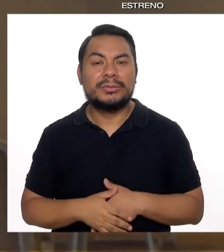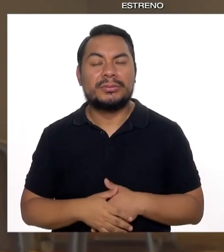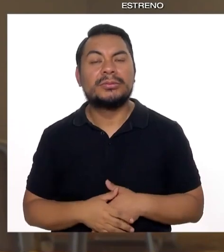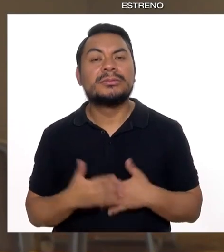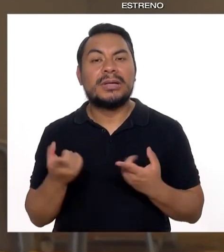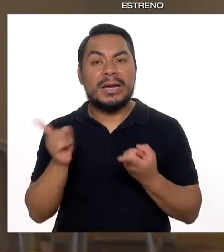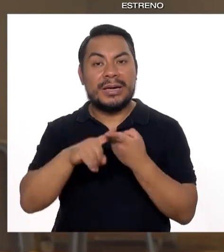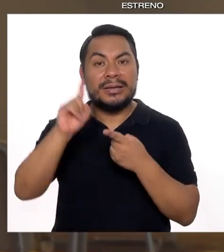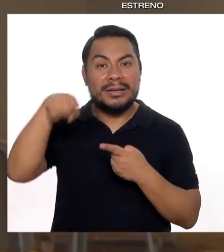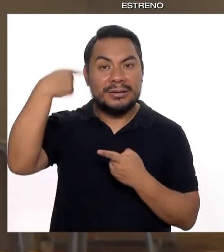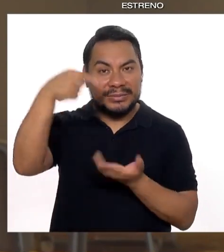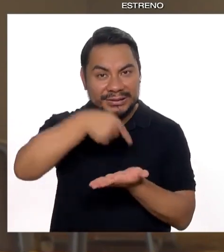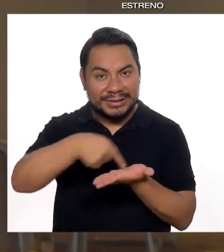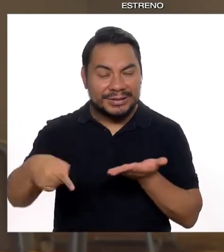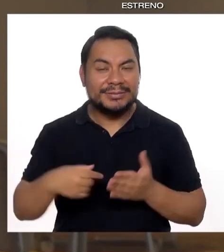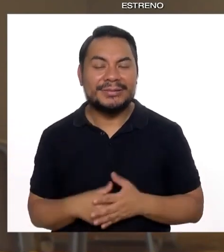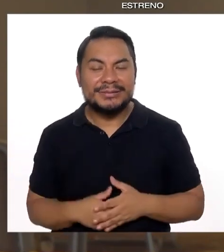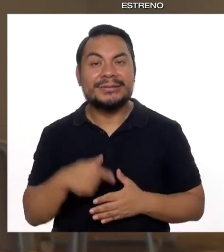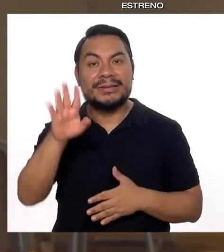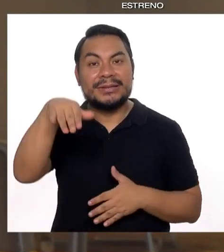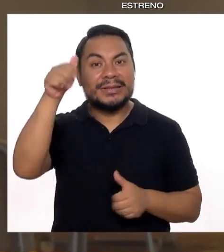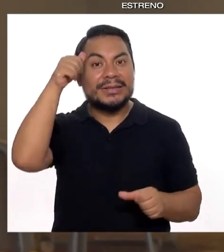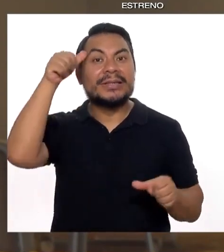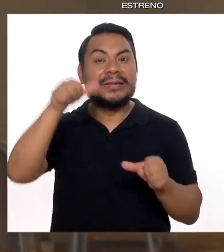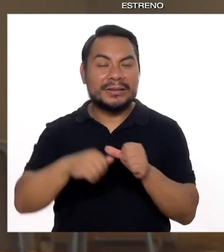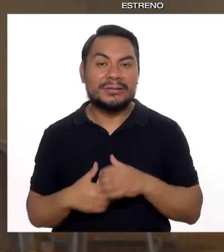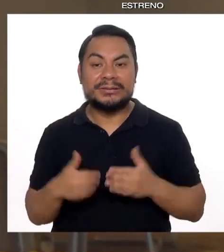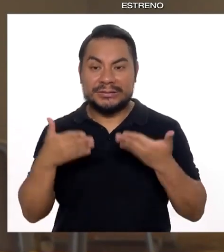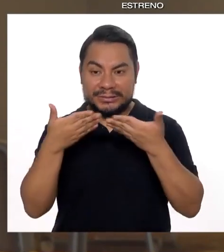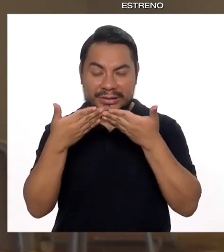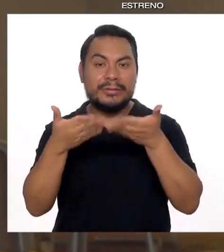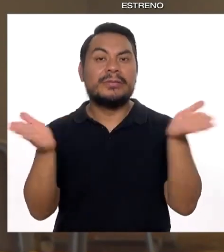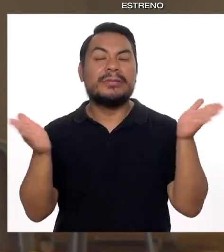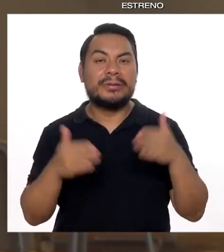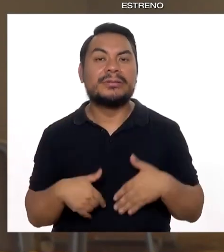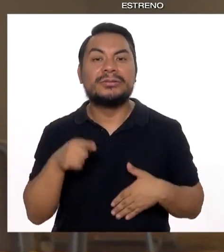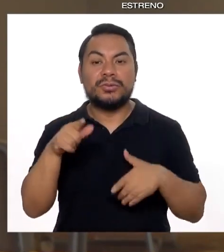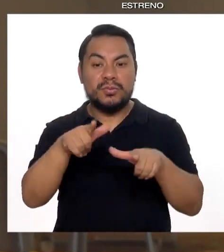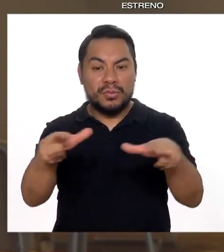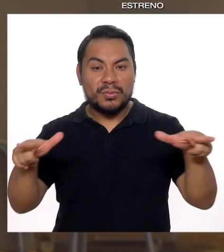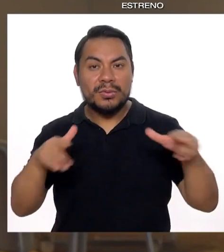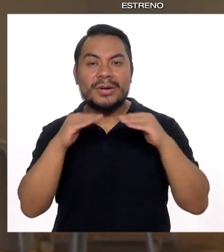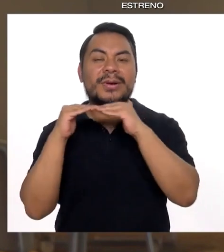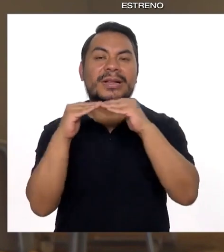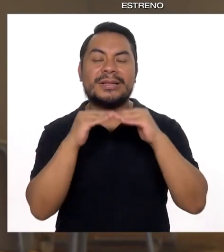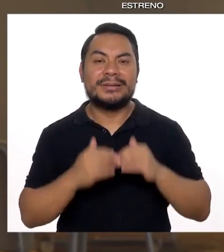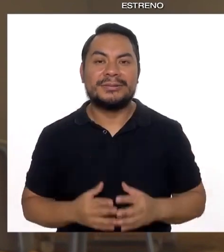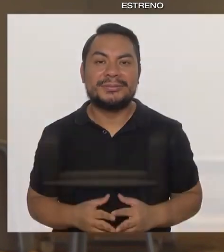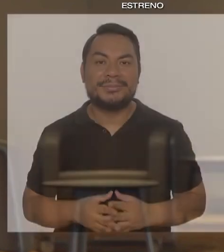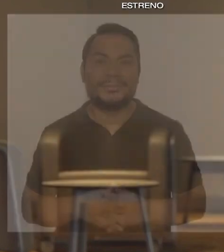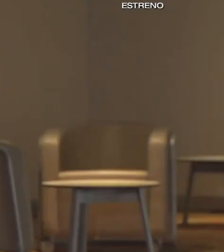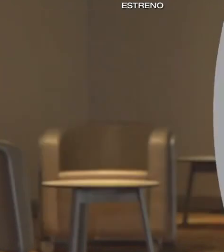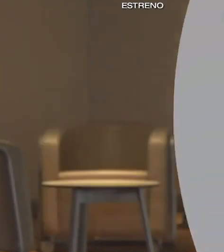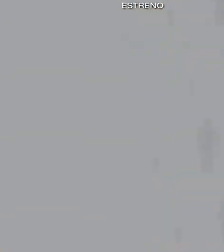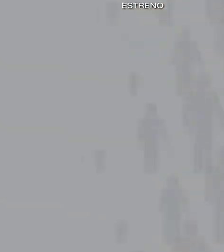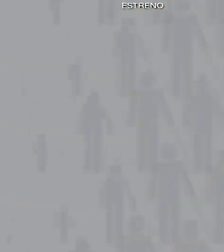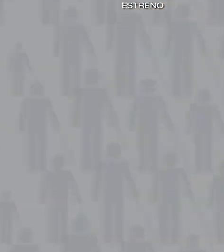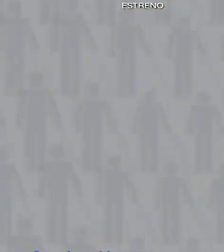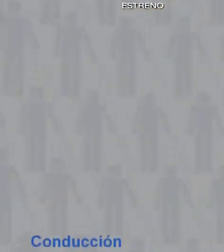151. Hasta la próxima semana. Y recuerden, Sin Barreras, un espacio por la igualdad.